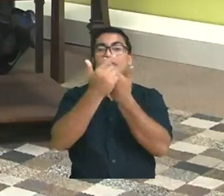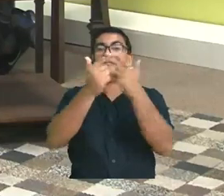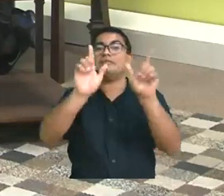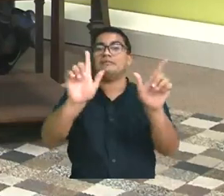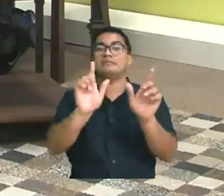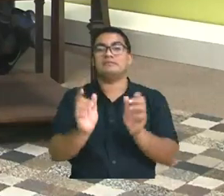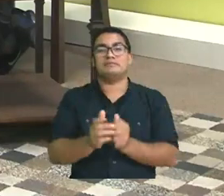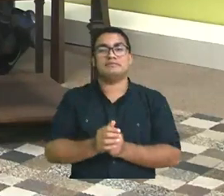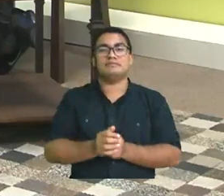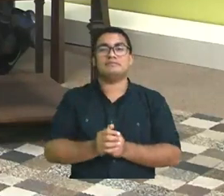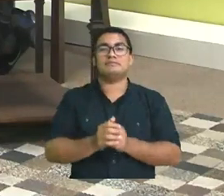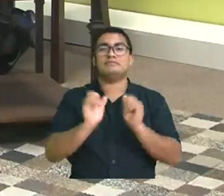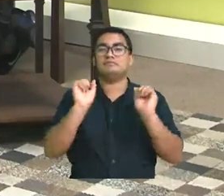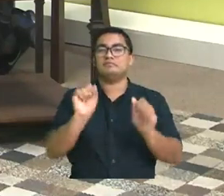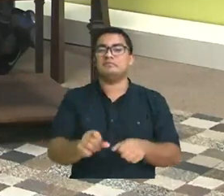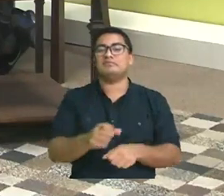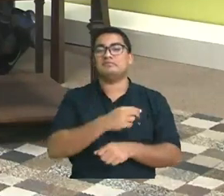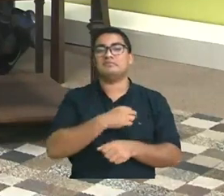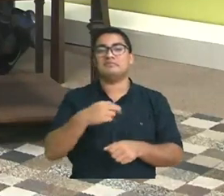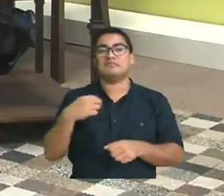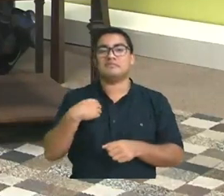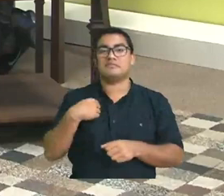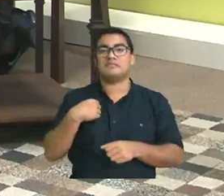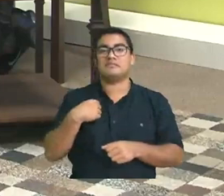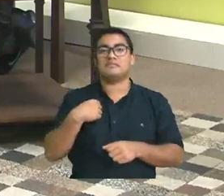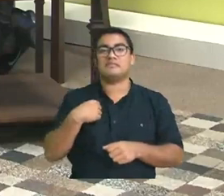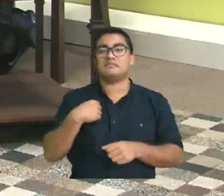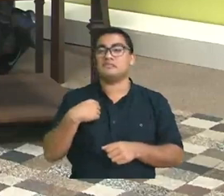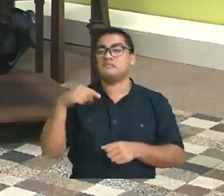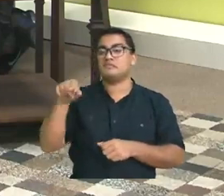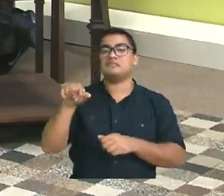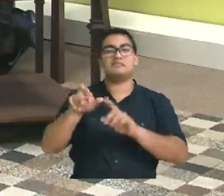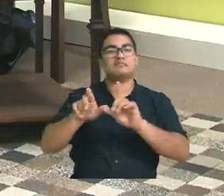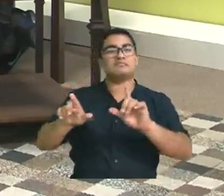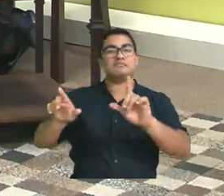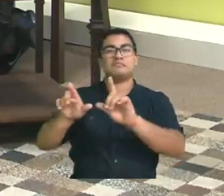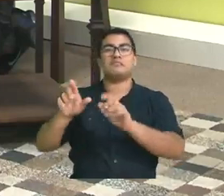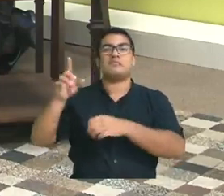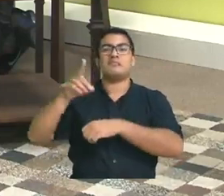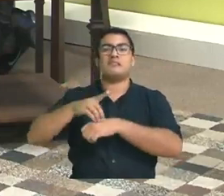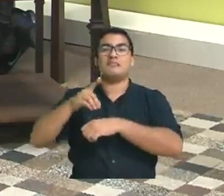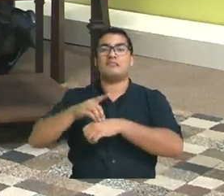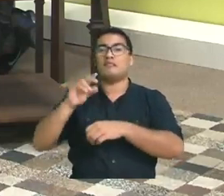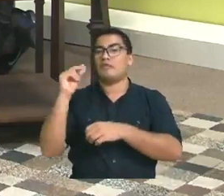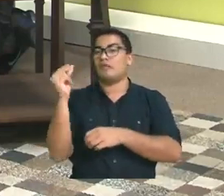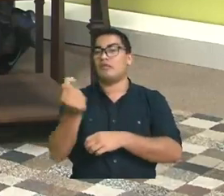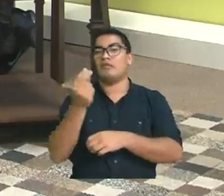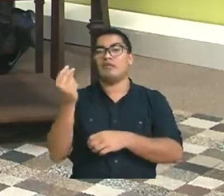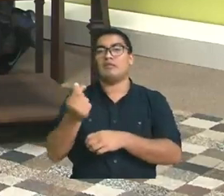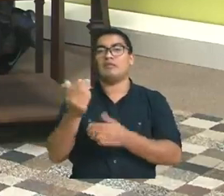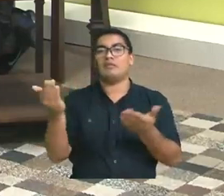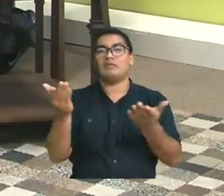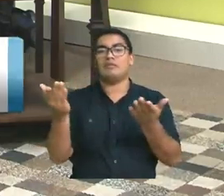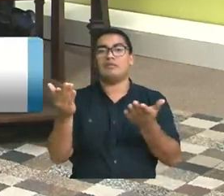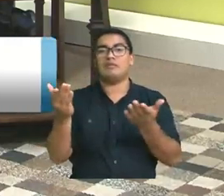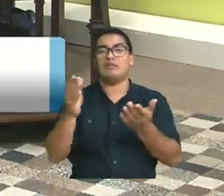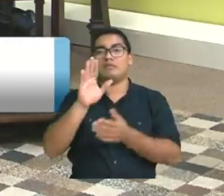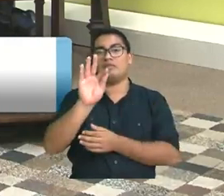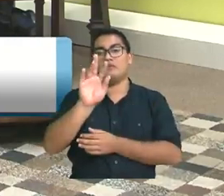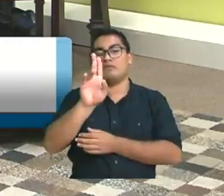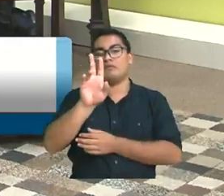Completamente gratuito. Algo que lo podemos realizar en el consultorio. Es un test demasiado rápido. El que más utilizamos es la